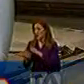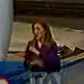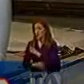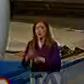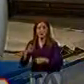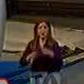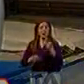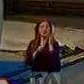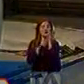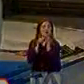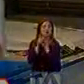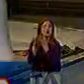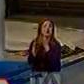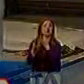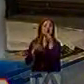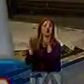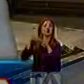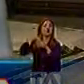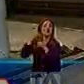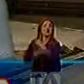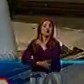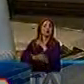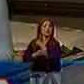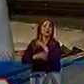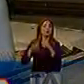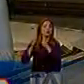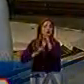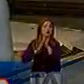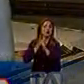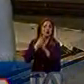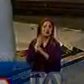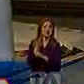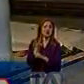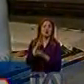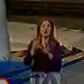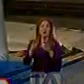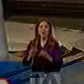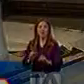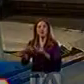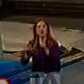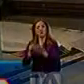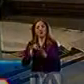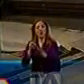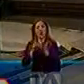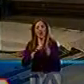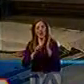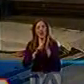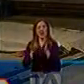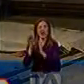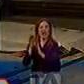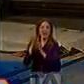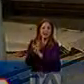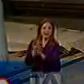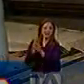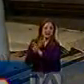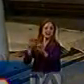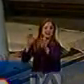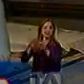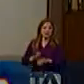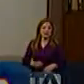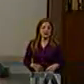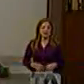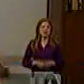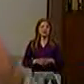que como compensación se podrían entregar certificados de abono tributario. Quienes analizan el tema coinciden en que sería una buena